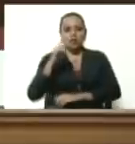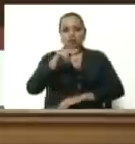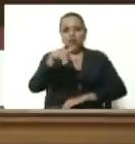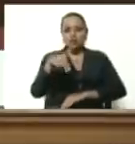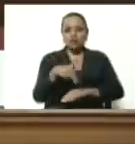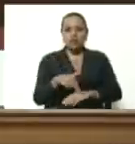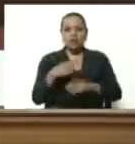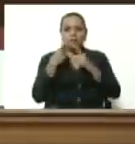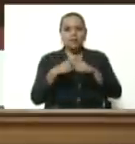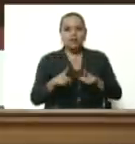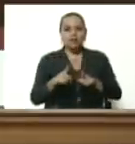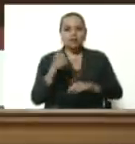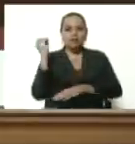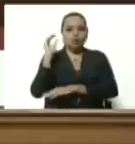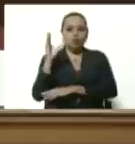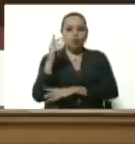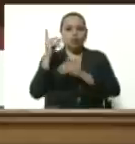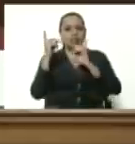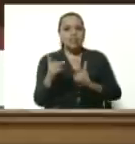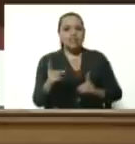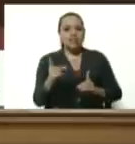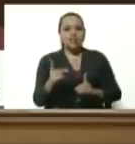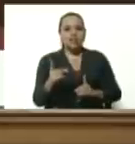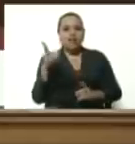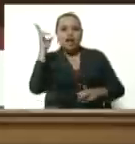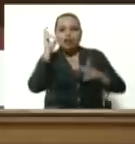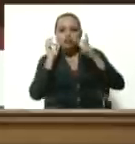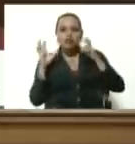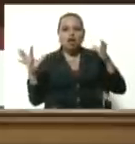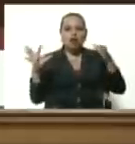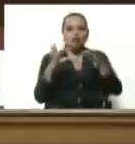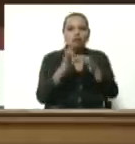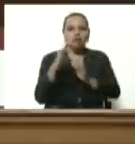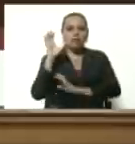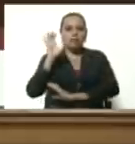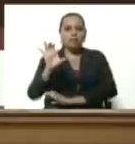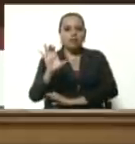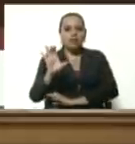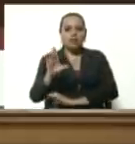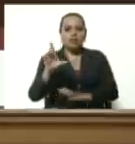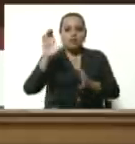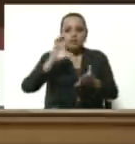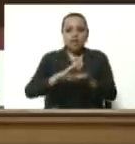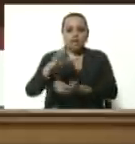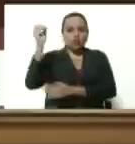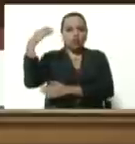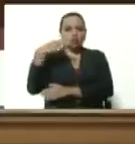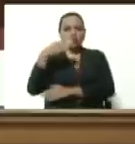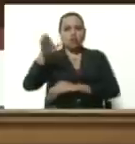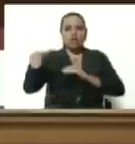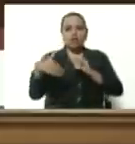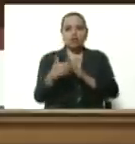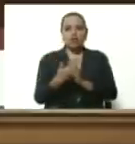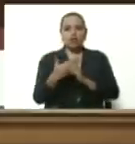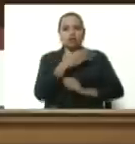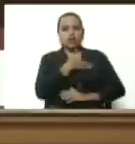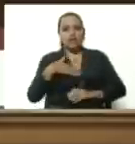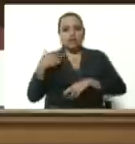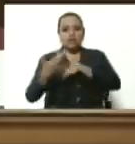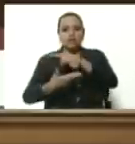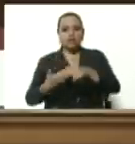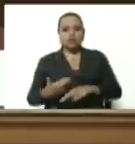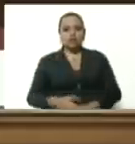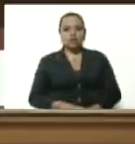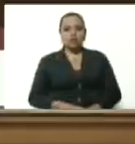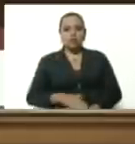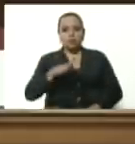Pero el Congreso debe oír a la Junta Patriótica, centro de luces y de todos los intereses revolucionarios.